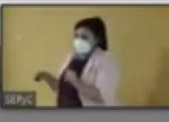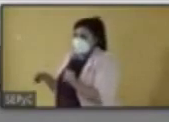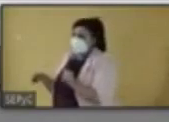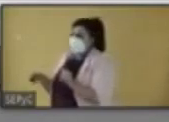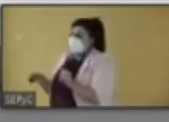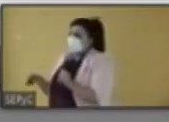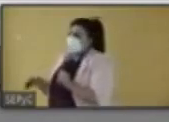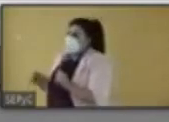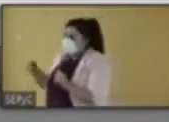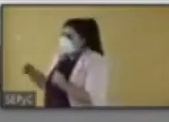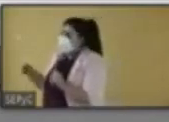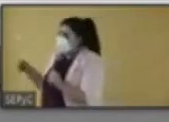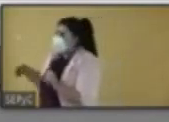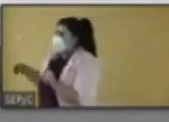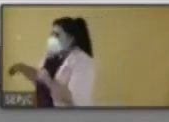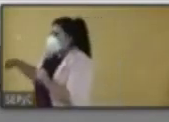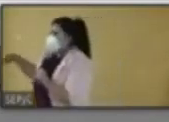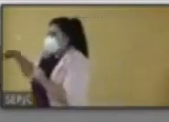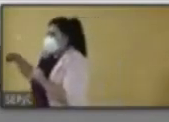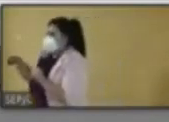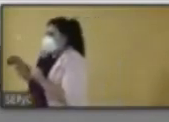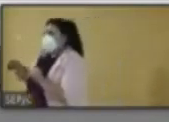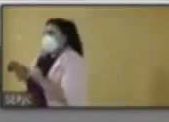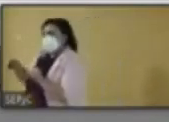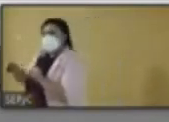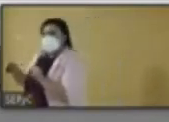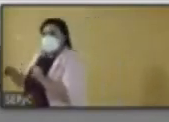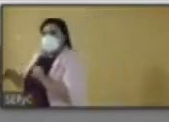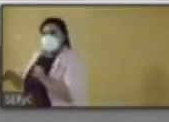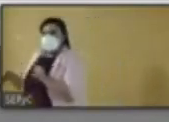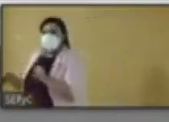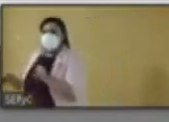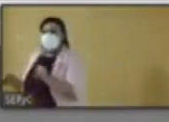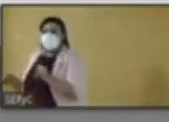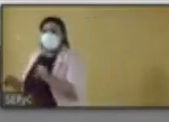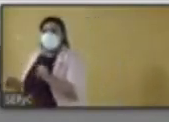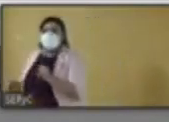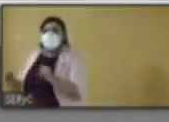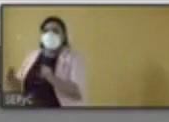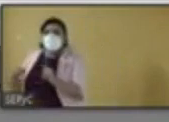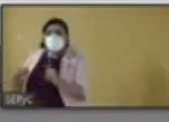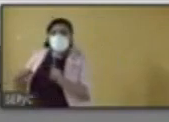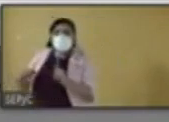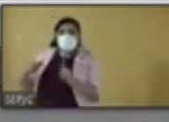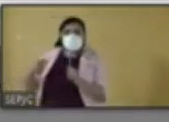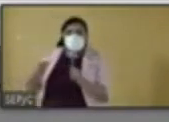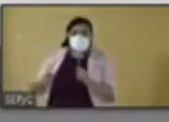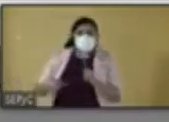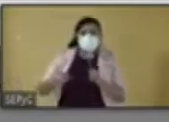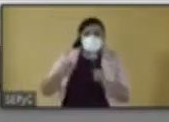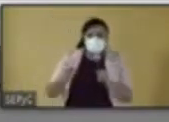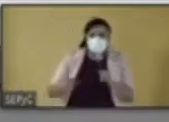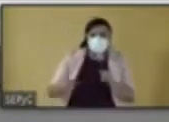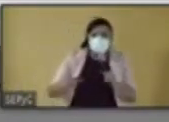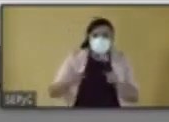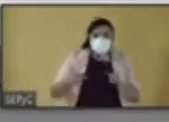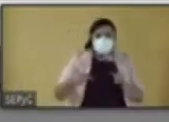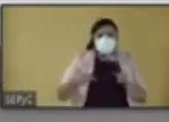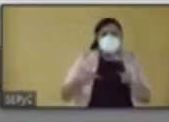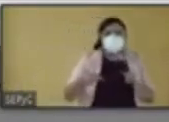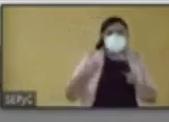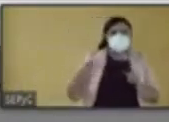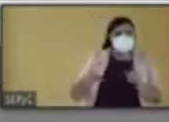de educación pública, podemos tomar en cuenta el domicilio general de estas instalaciones. En su caso, para aquellos maestros